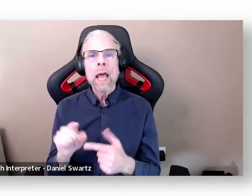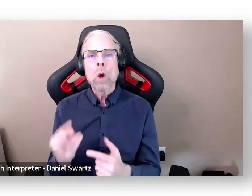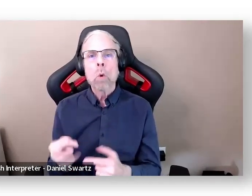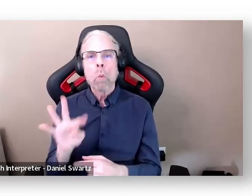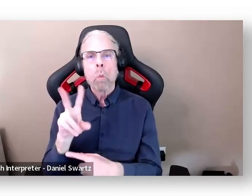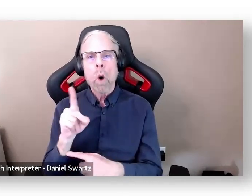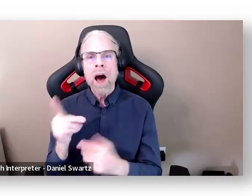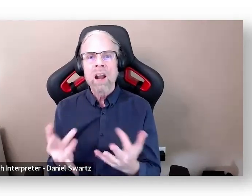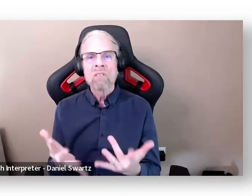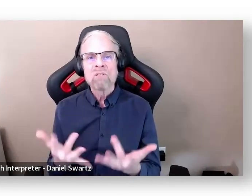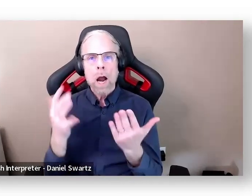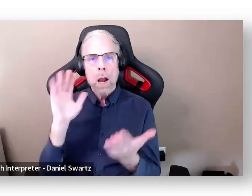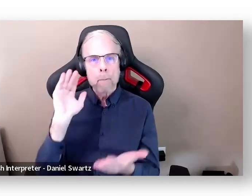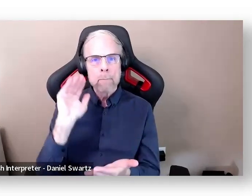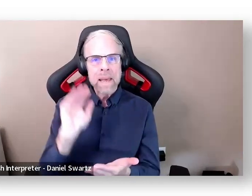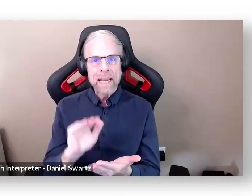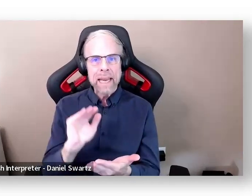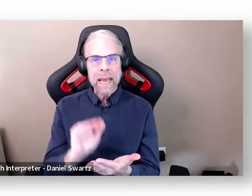Ok, y también